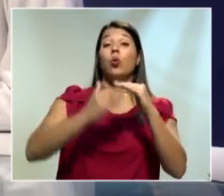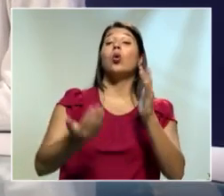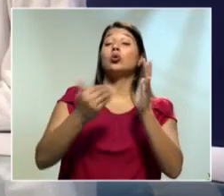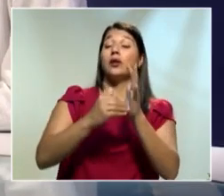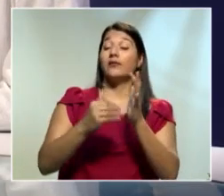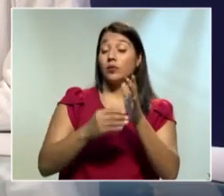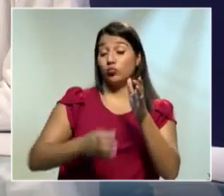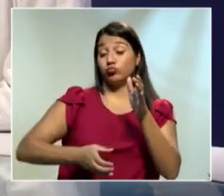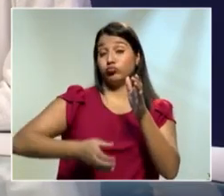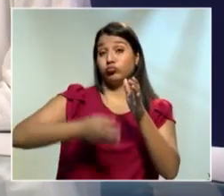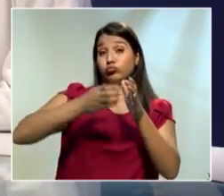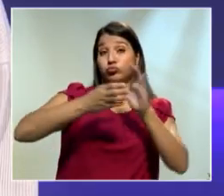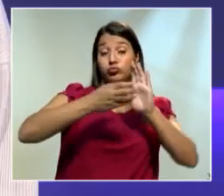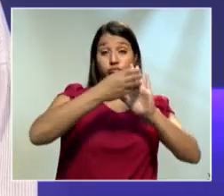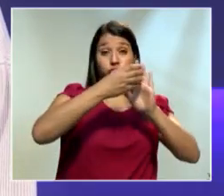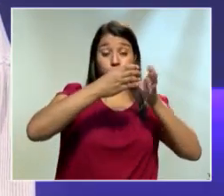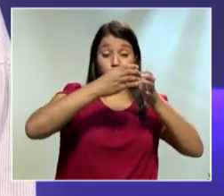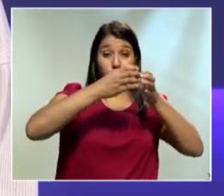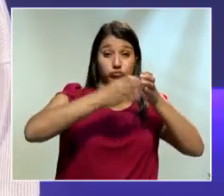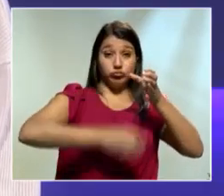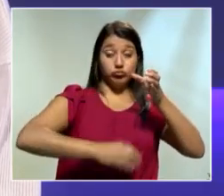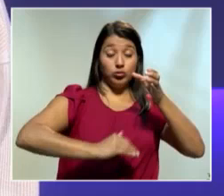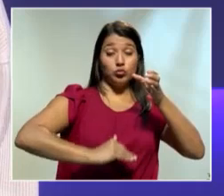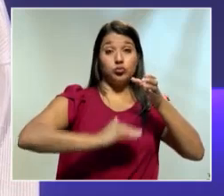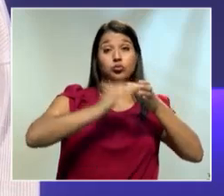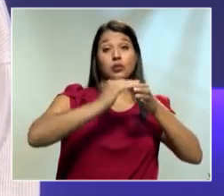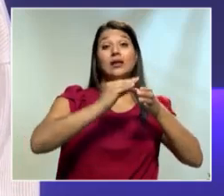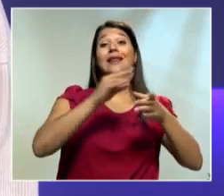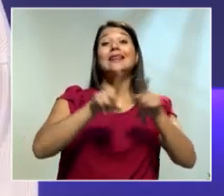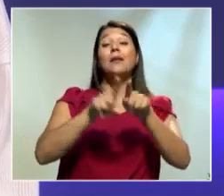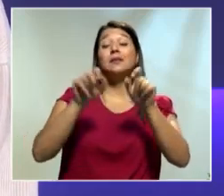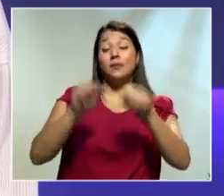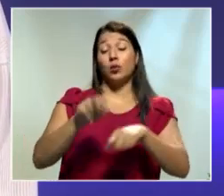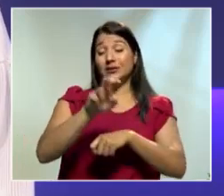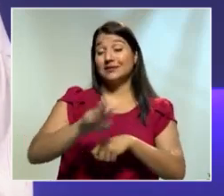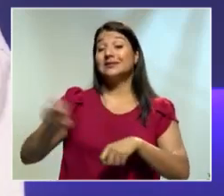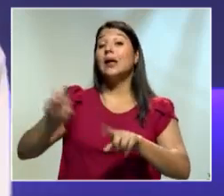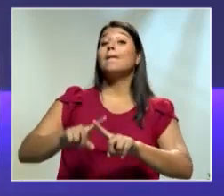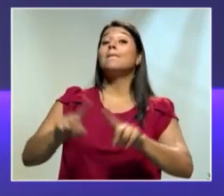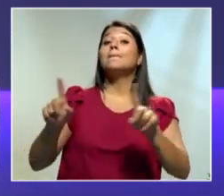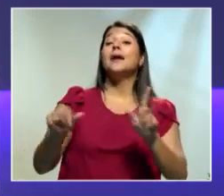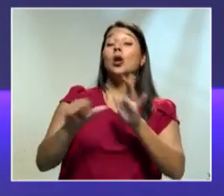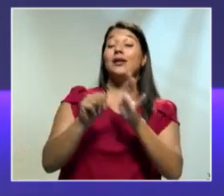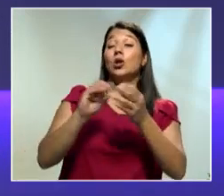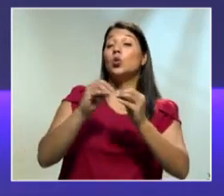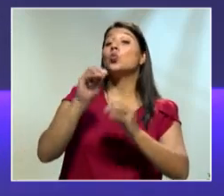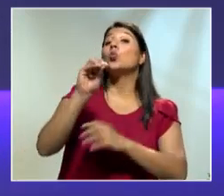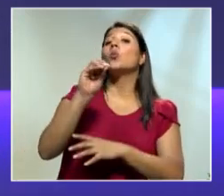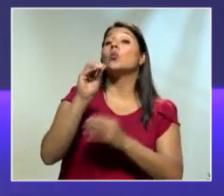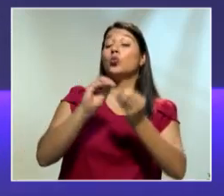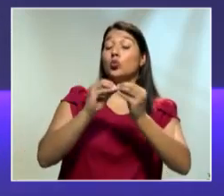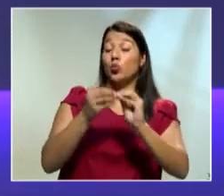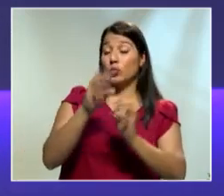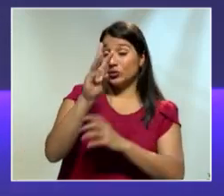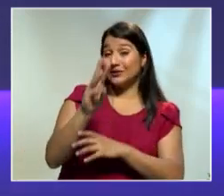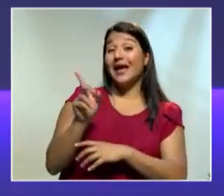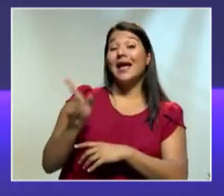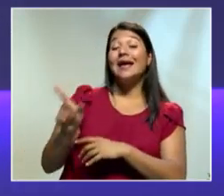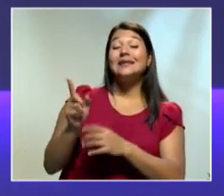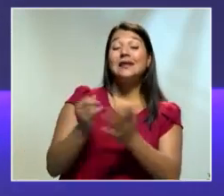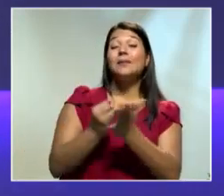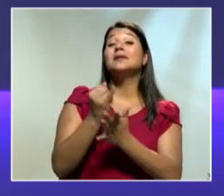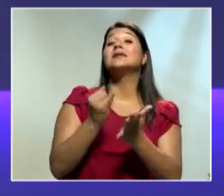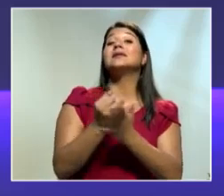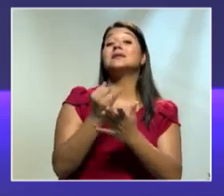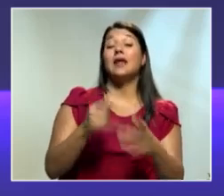pueden transferir también, se pueden hacer transferencias. El problema que está pasando con el artículo 6 es que entonces esta compensación o mitigación también la